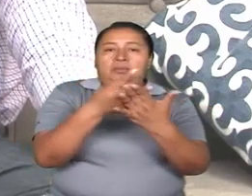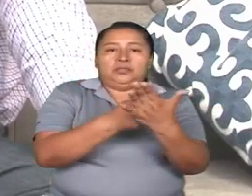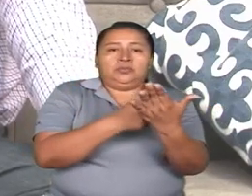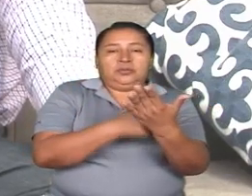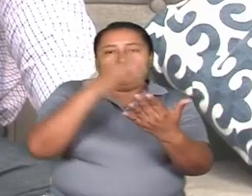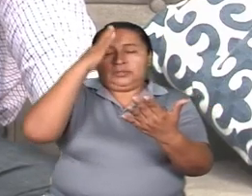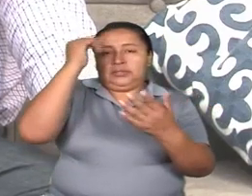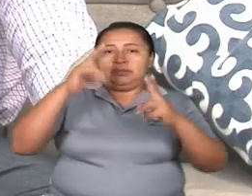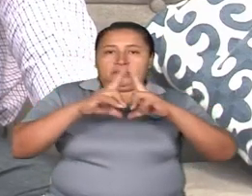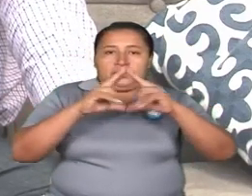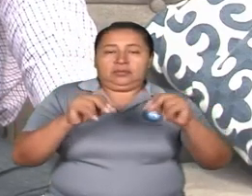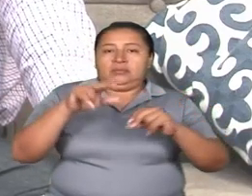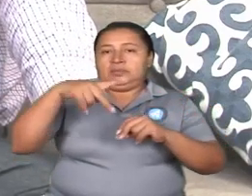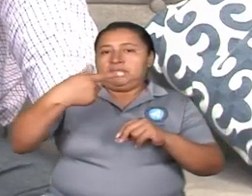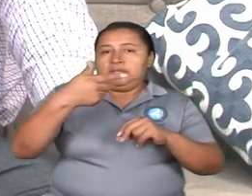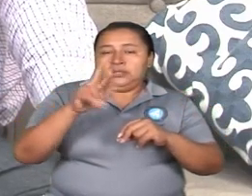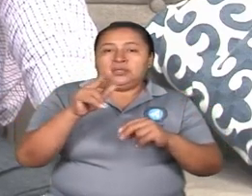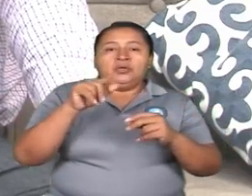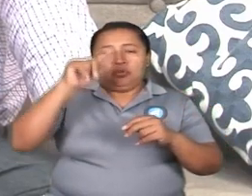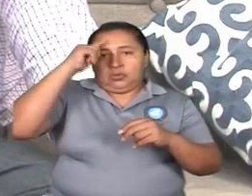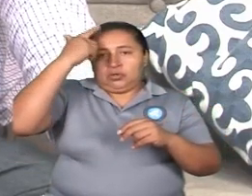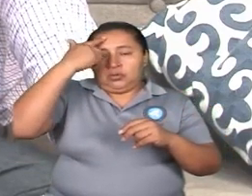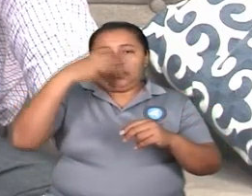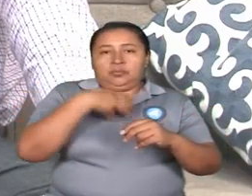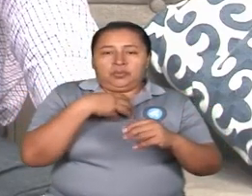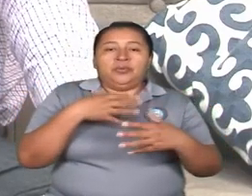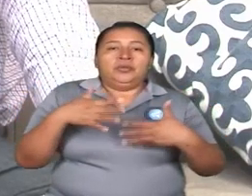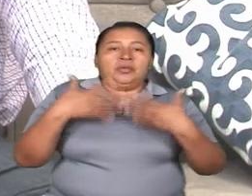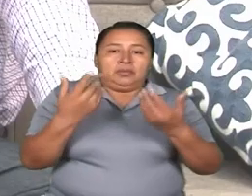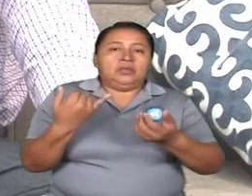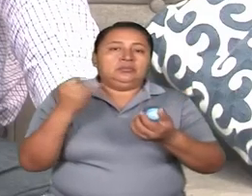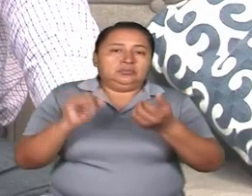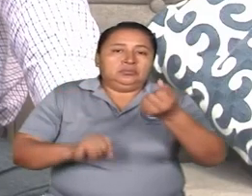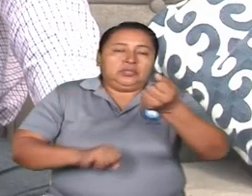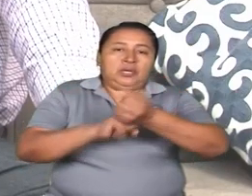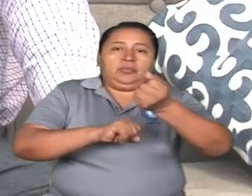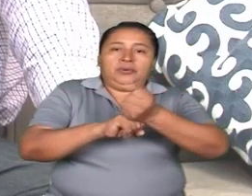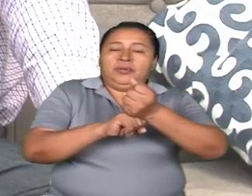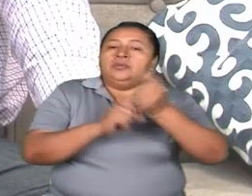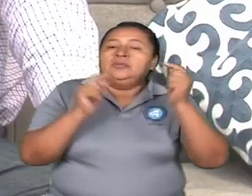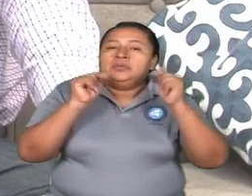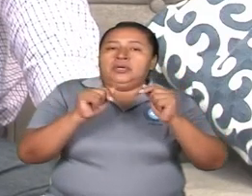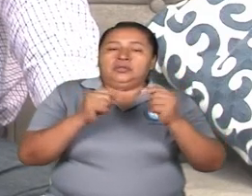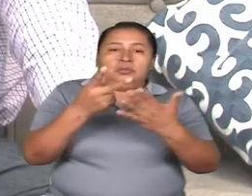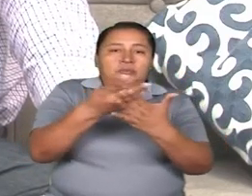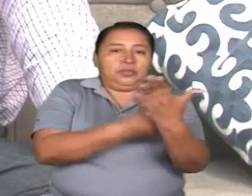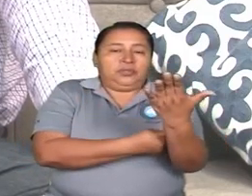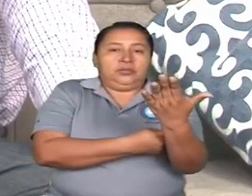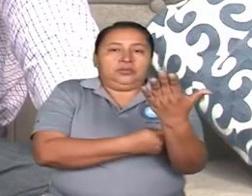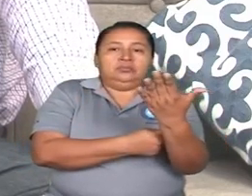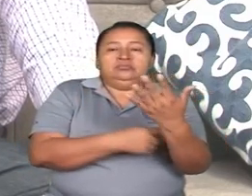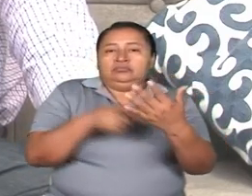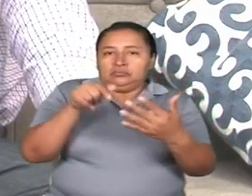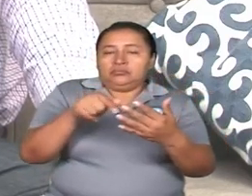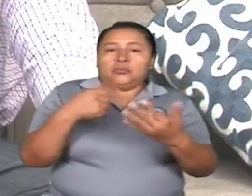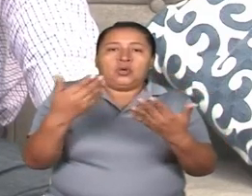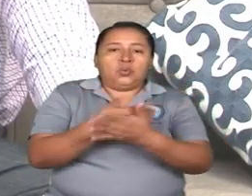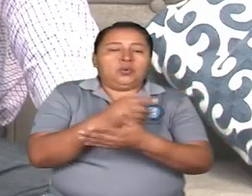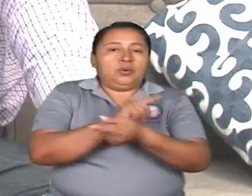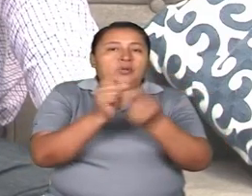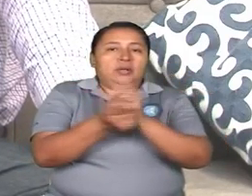de la República, es decir, con el gobierno, que también ha respaldado estos proyectos de la